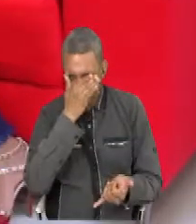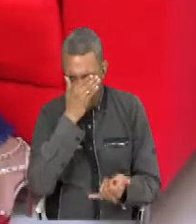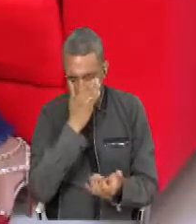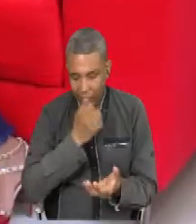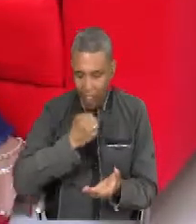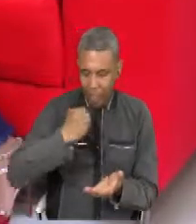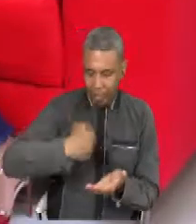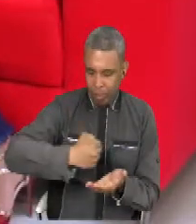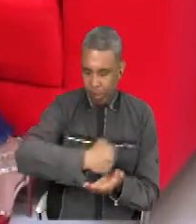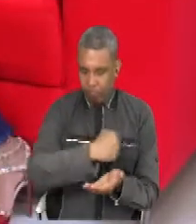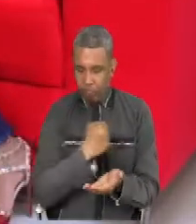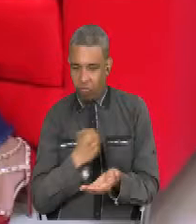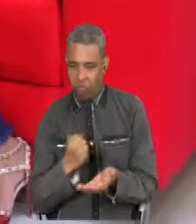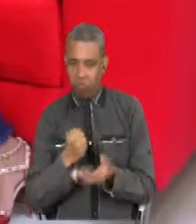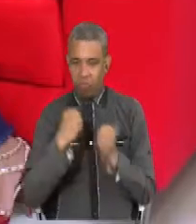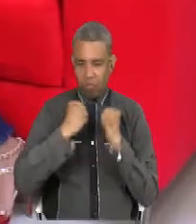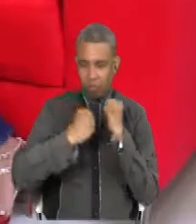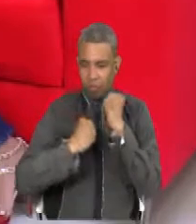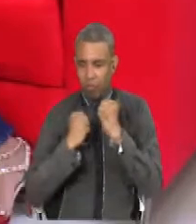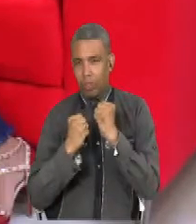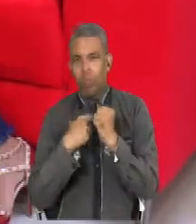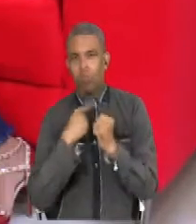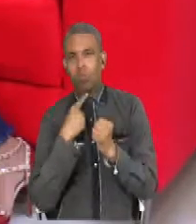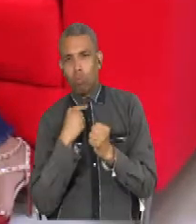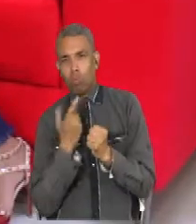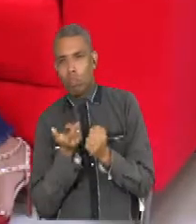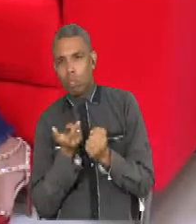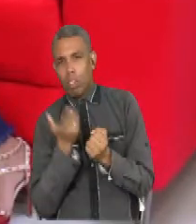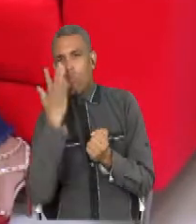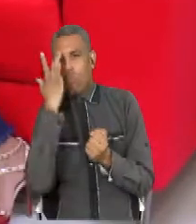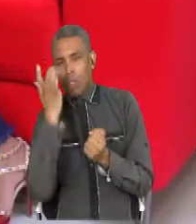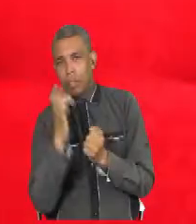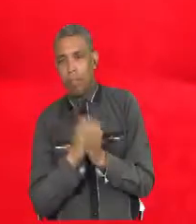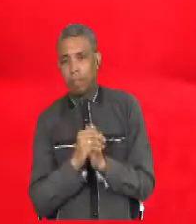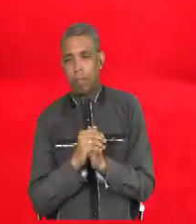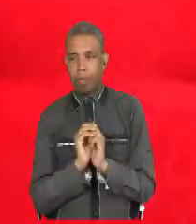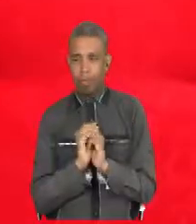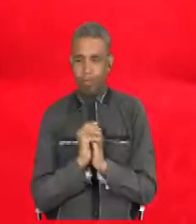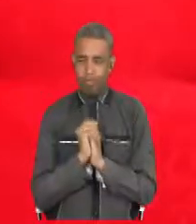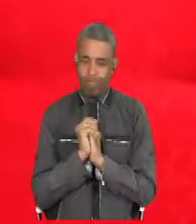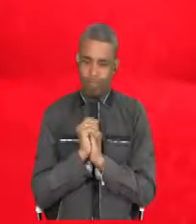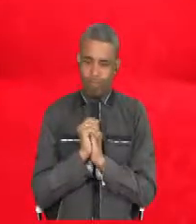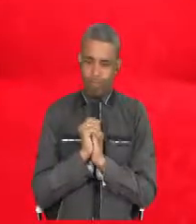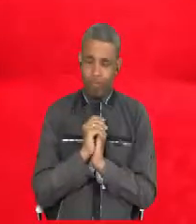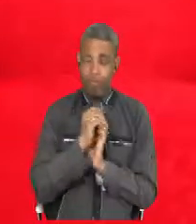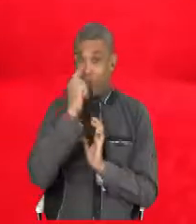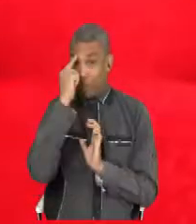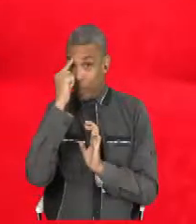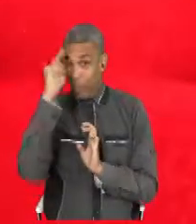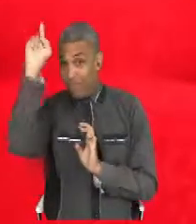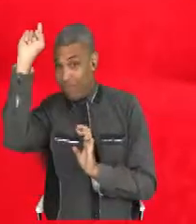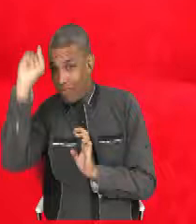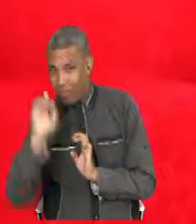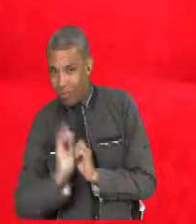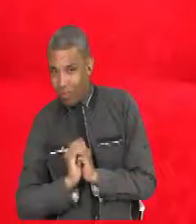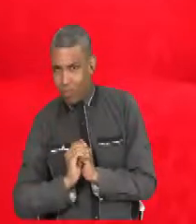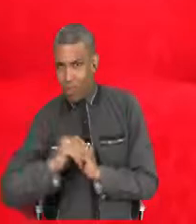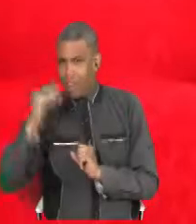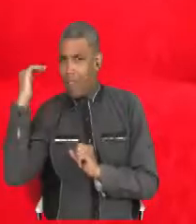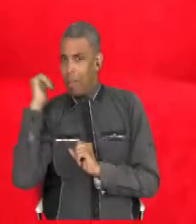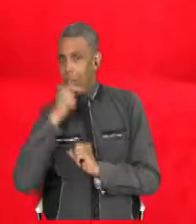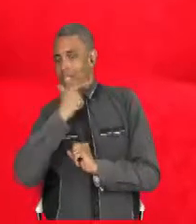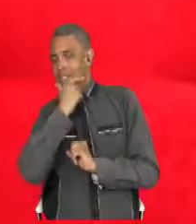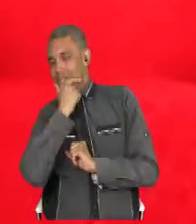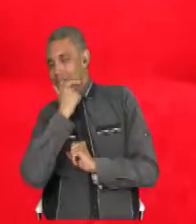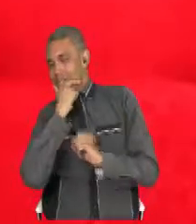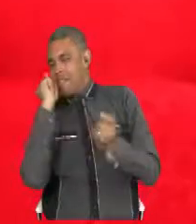nunca... Siempre quise cantar en una orquesta cuando estaba aquí en el país, pero así que yo me había proyectado a ser cantante exclusivo